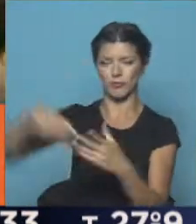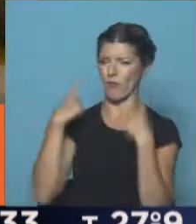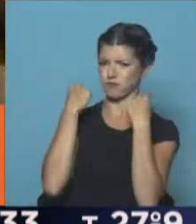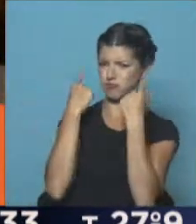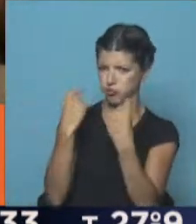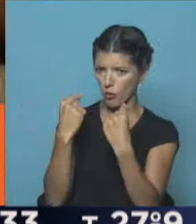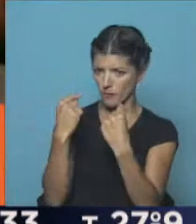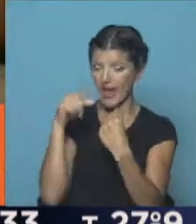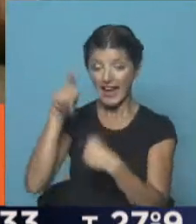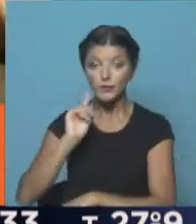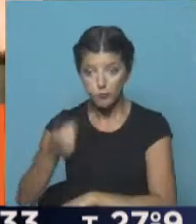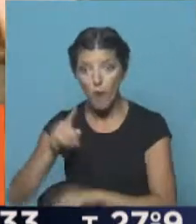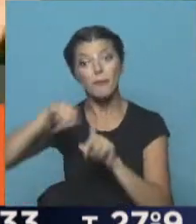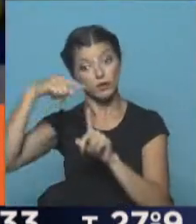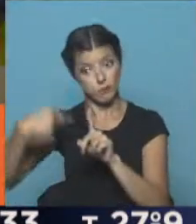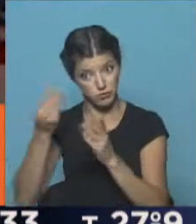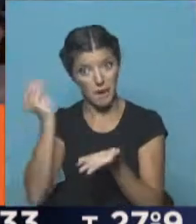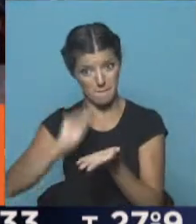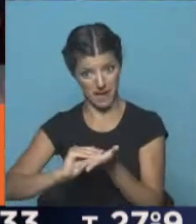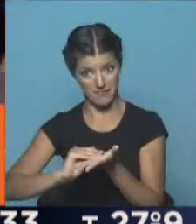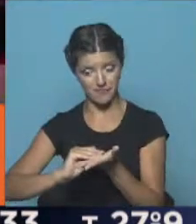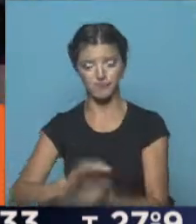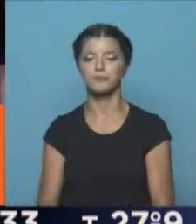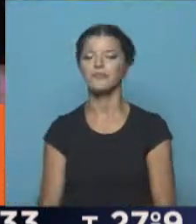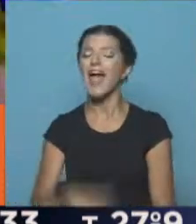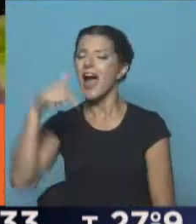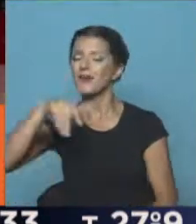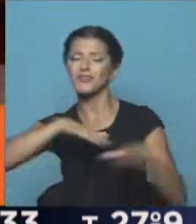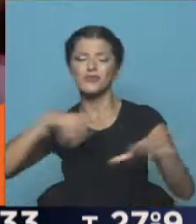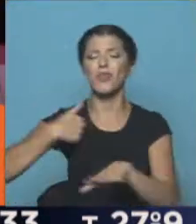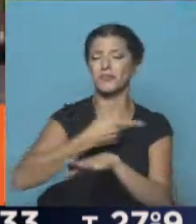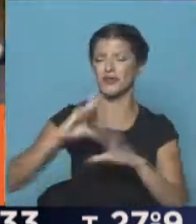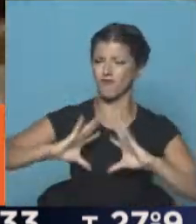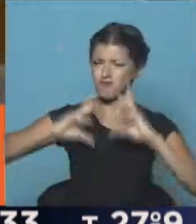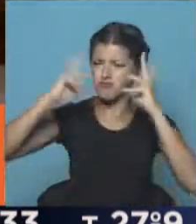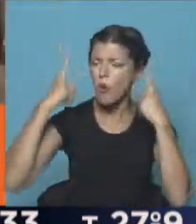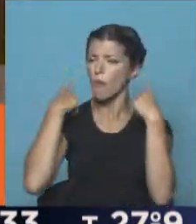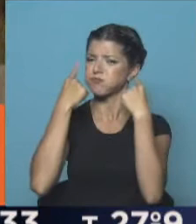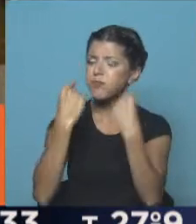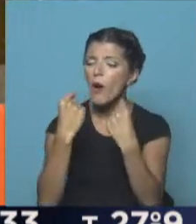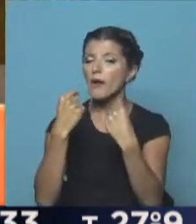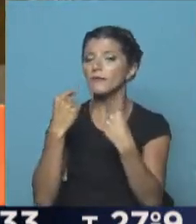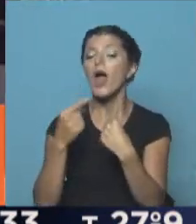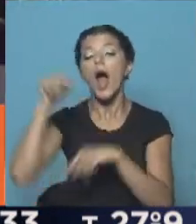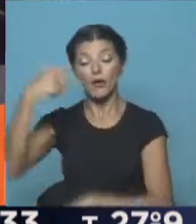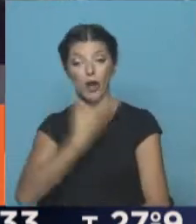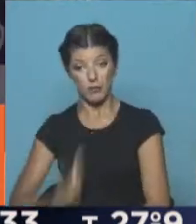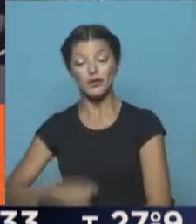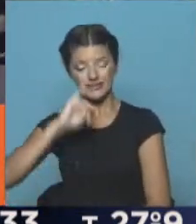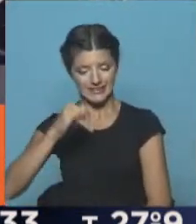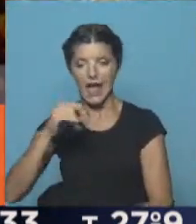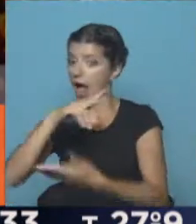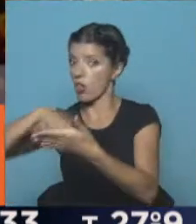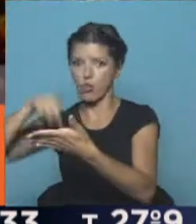rechazo a esta norma a tal punto ha llegado el descontento que la gente en las calles pese a que el gobierno optó por